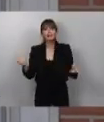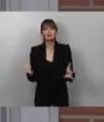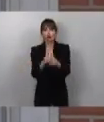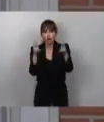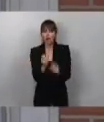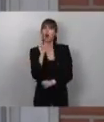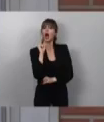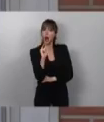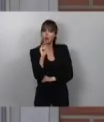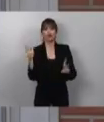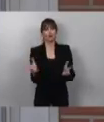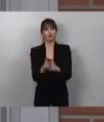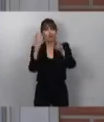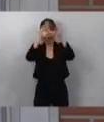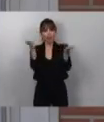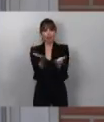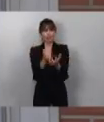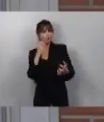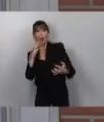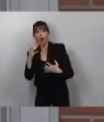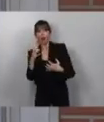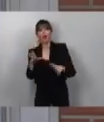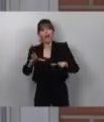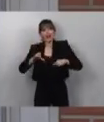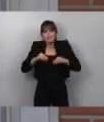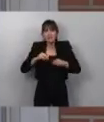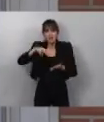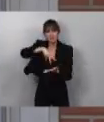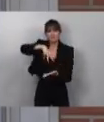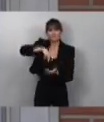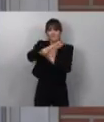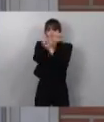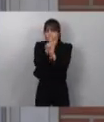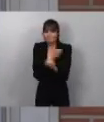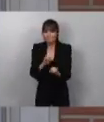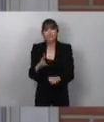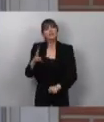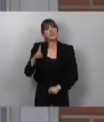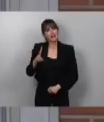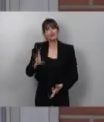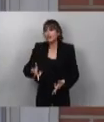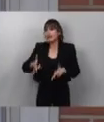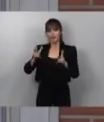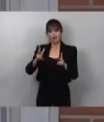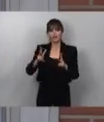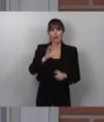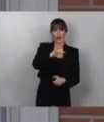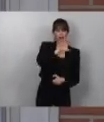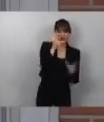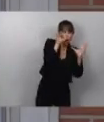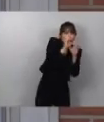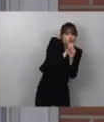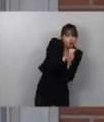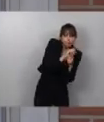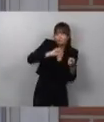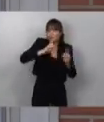este numerito eh Ahora me parece un numerito realmente no y Porque además de en ese fango ha participado todos quiero recordar por ejemplo lación de Óscar